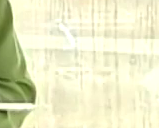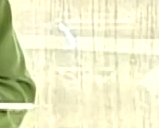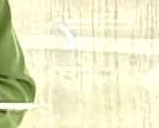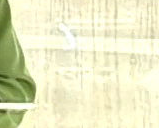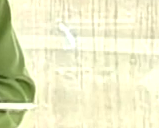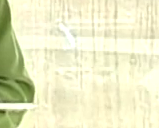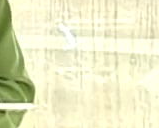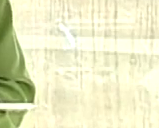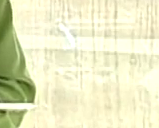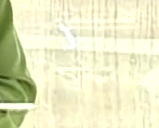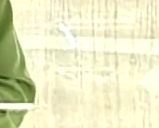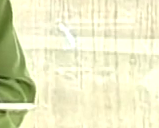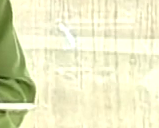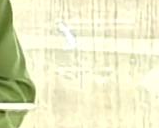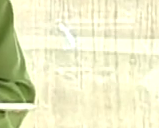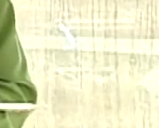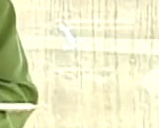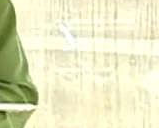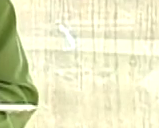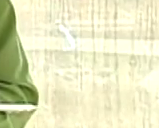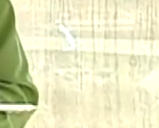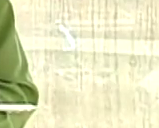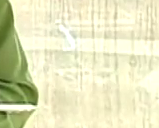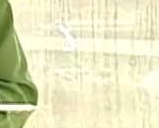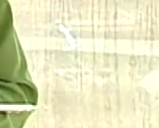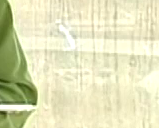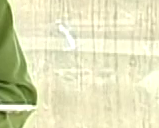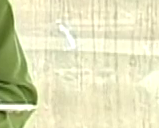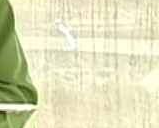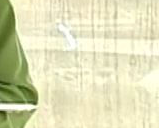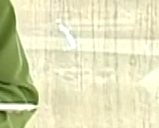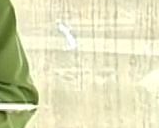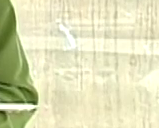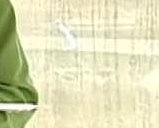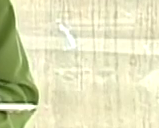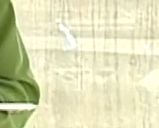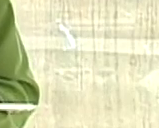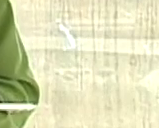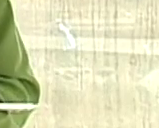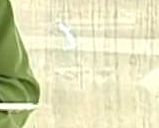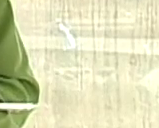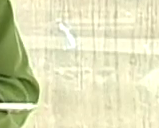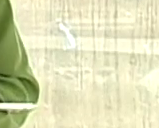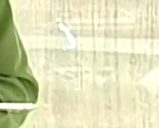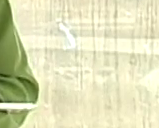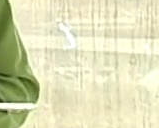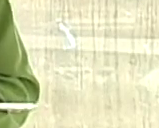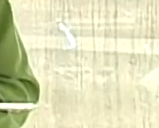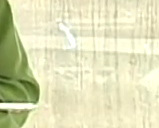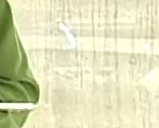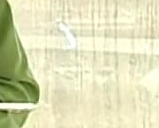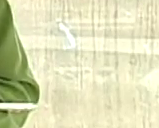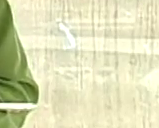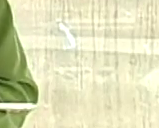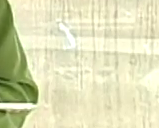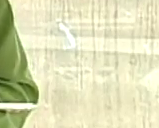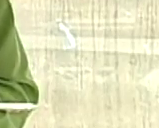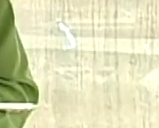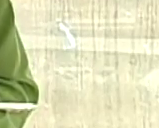Naguará, qué belleza. Yo diría, como le gusta decir a Diosdado, así o más claro.